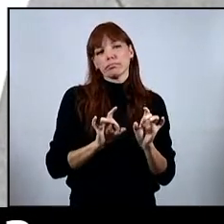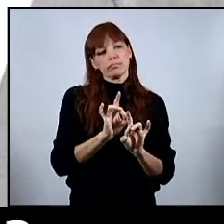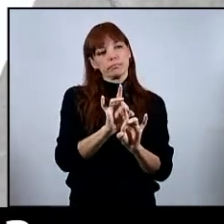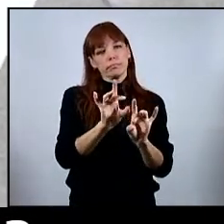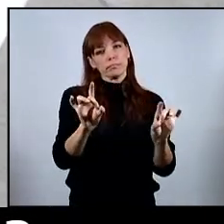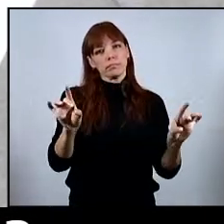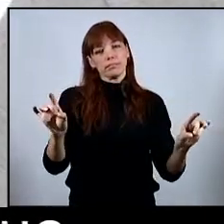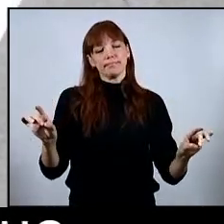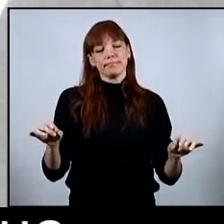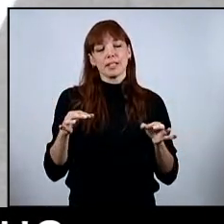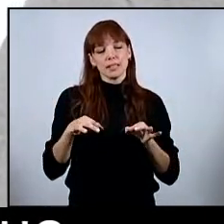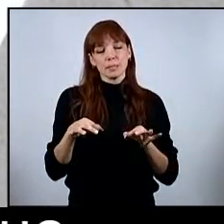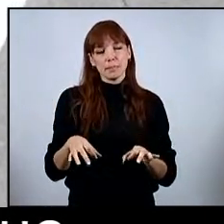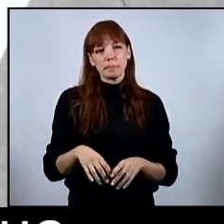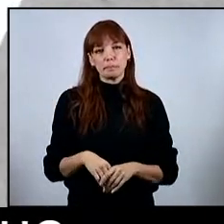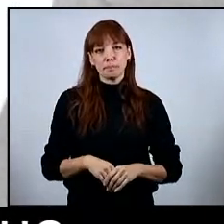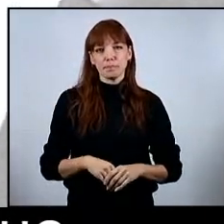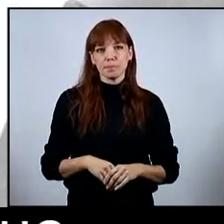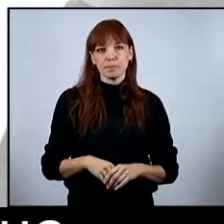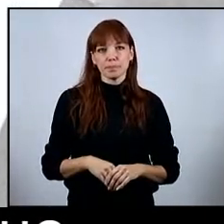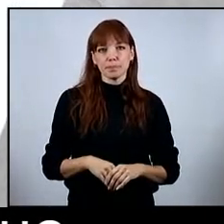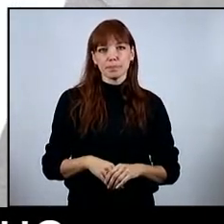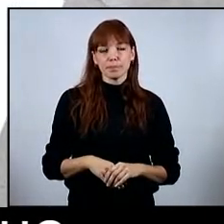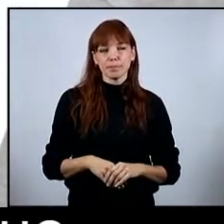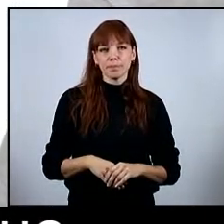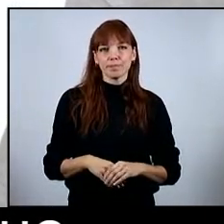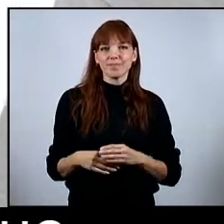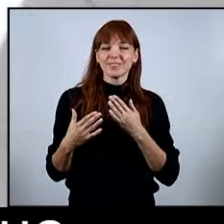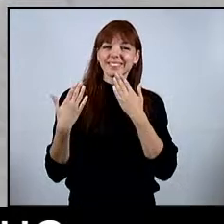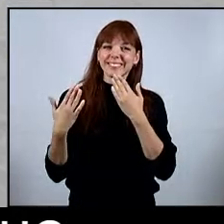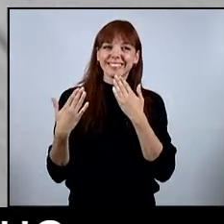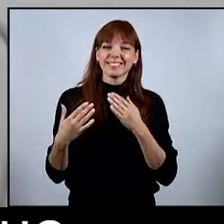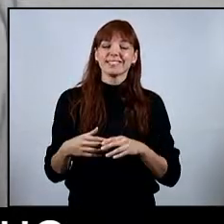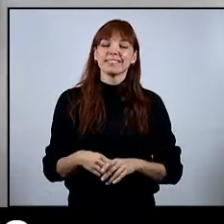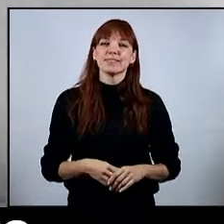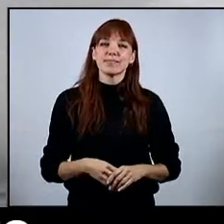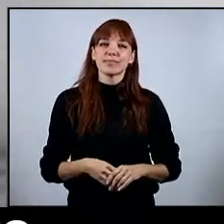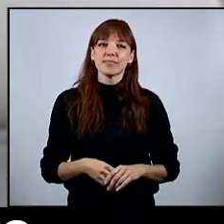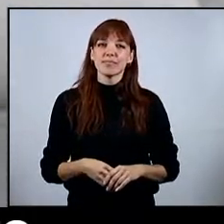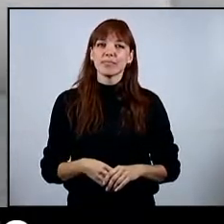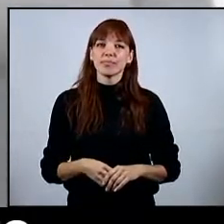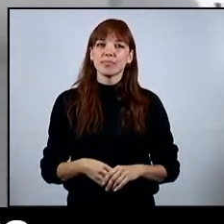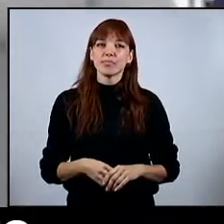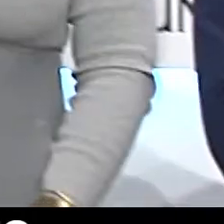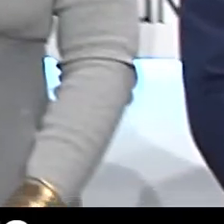el Consejo de Gobierno, como siempre. Muchas gracias.